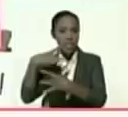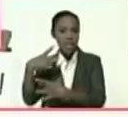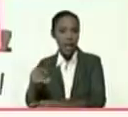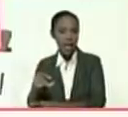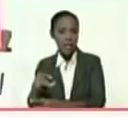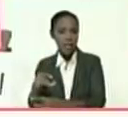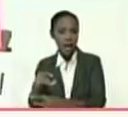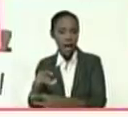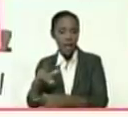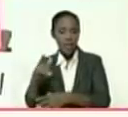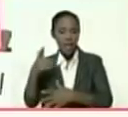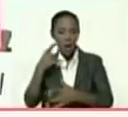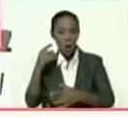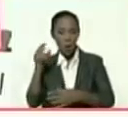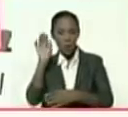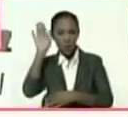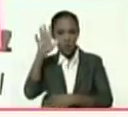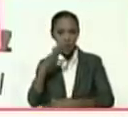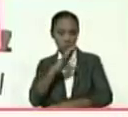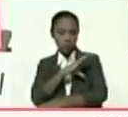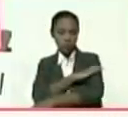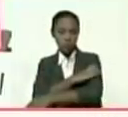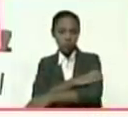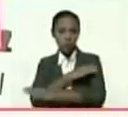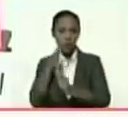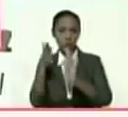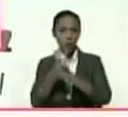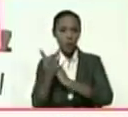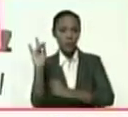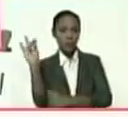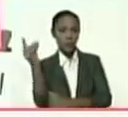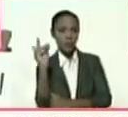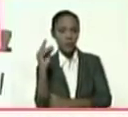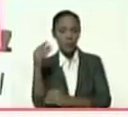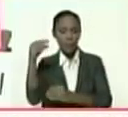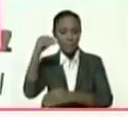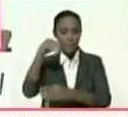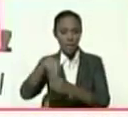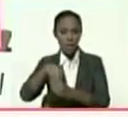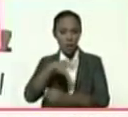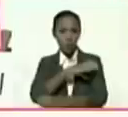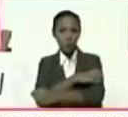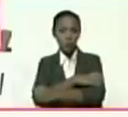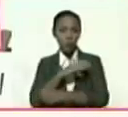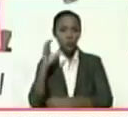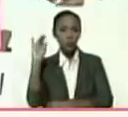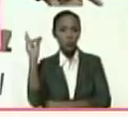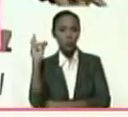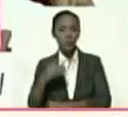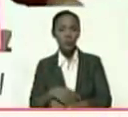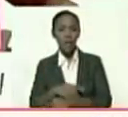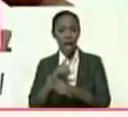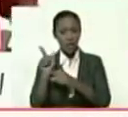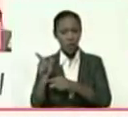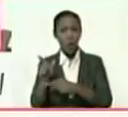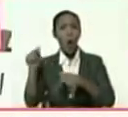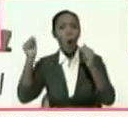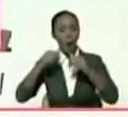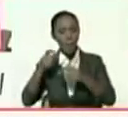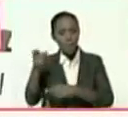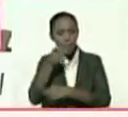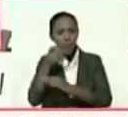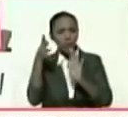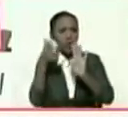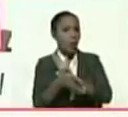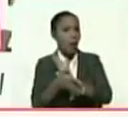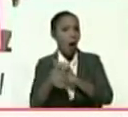de las élites burguesas de Bolivia, racistas de Bolivia. Y eso es lo que ellos están hoy buscando.